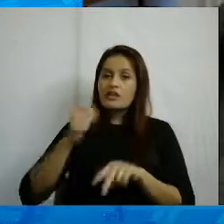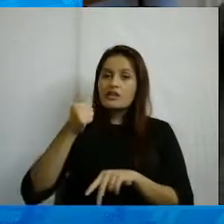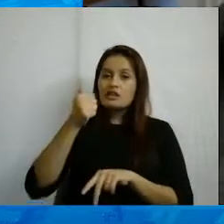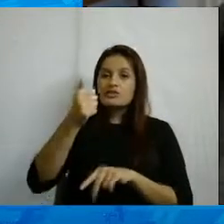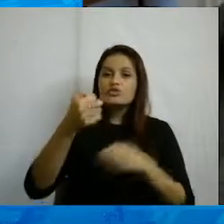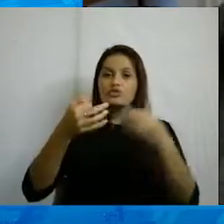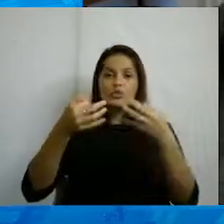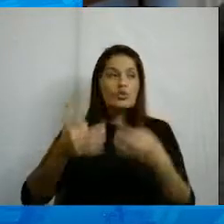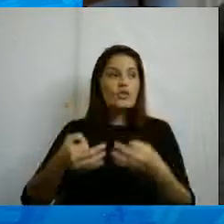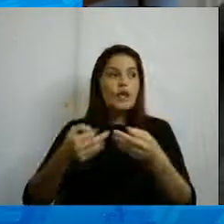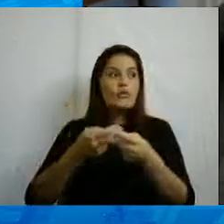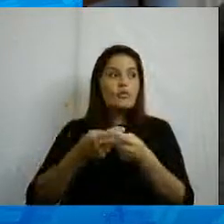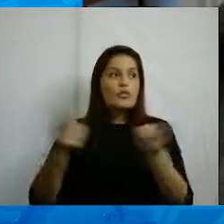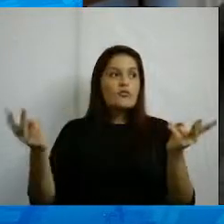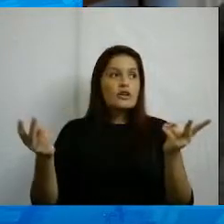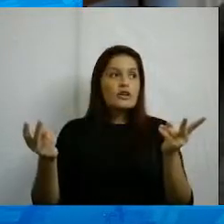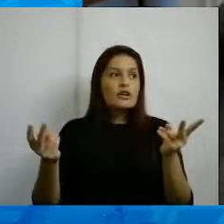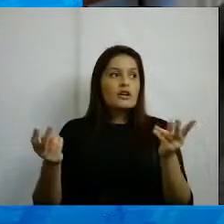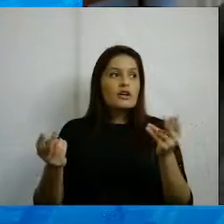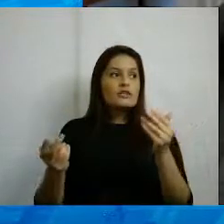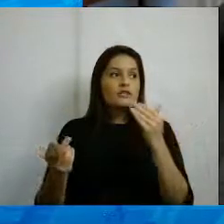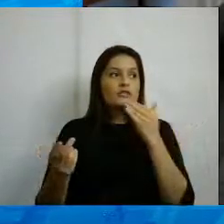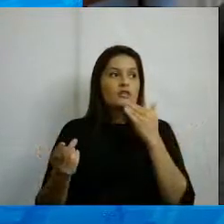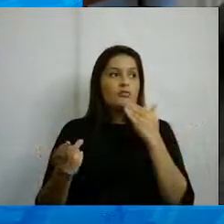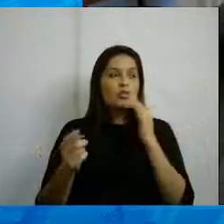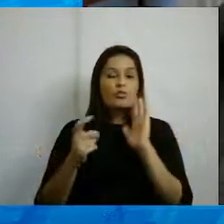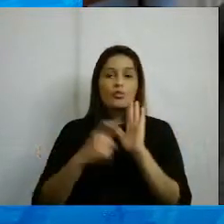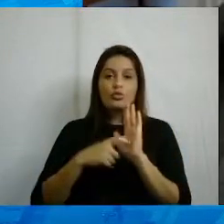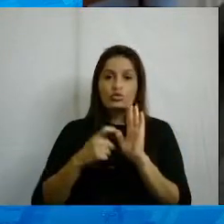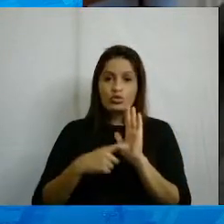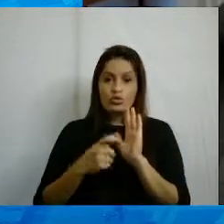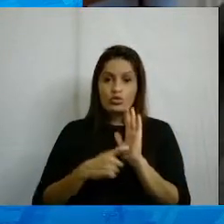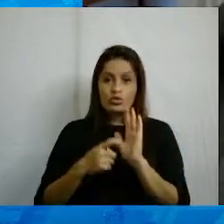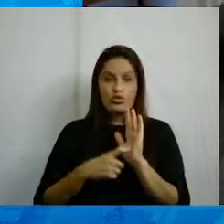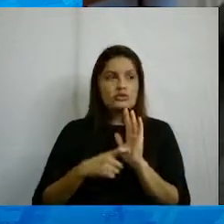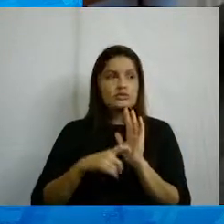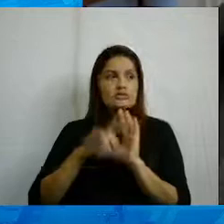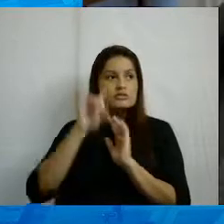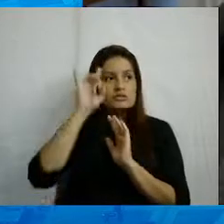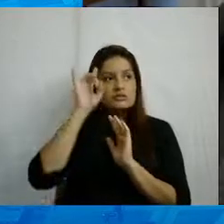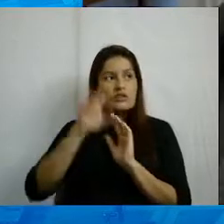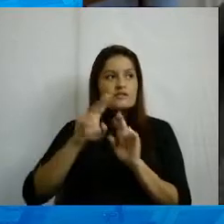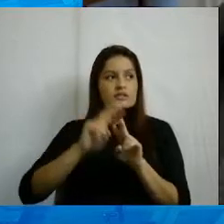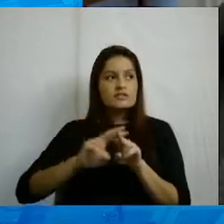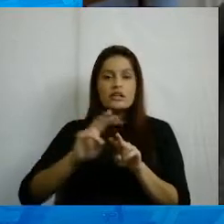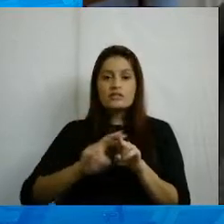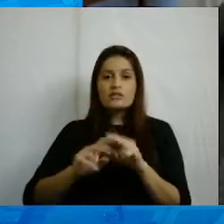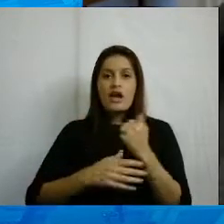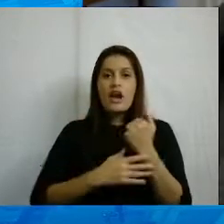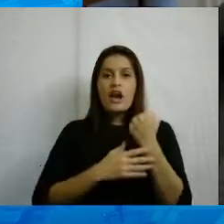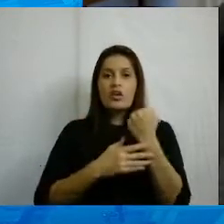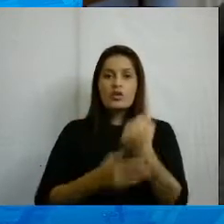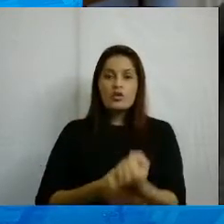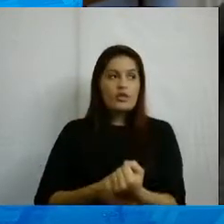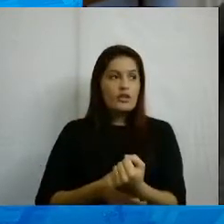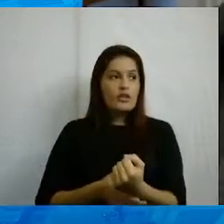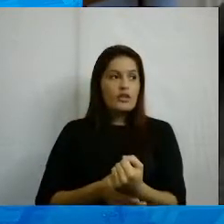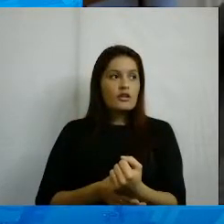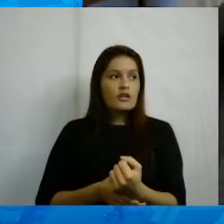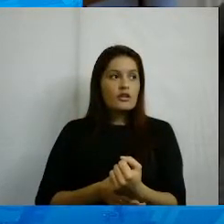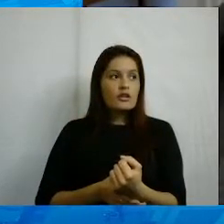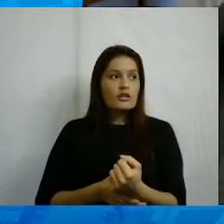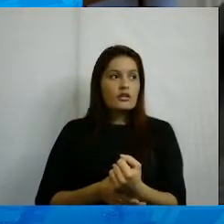Pública. Los puntos, si bien ya se hizo la factibilidad técnica y van a ser instalados por la empresa,